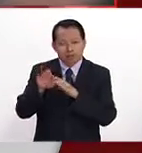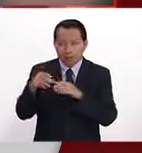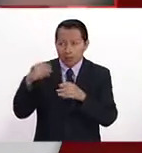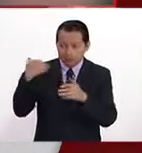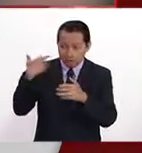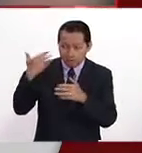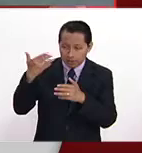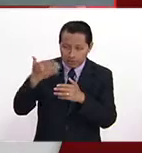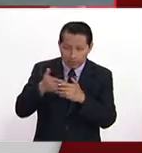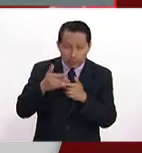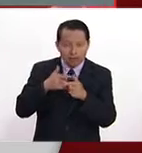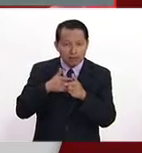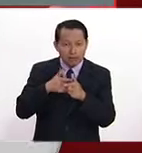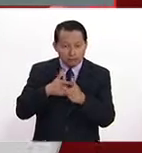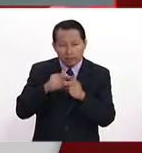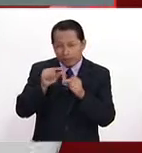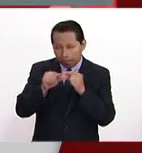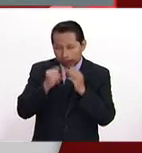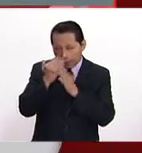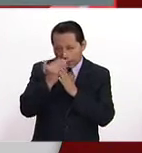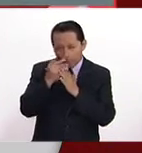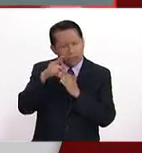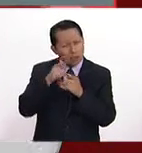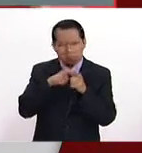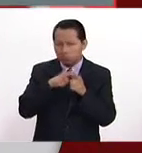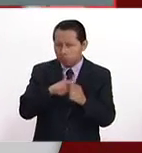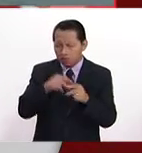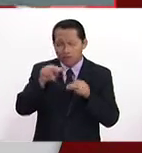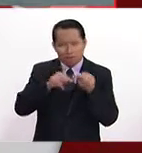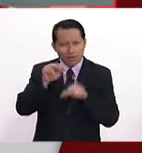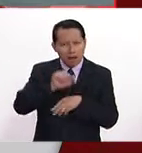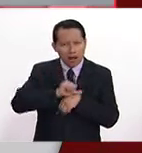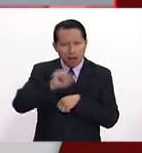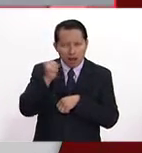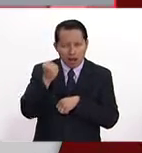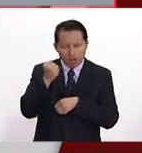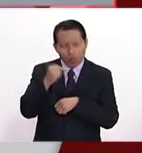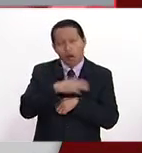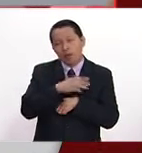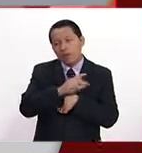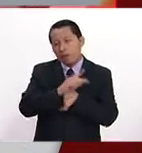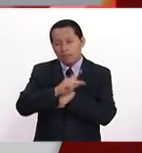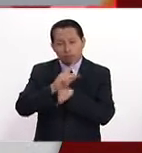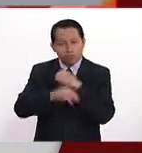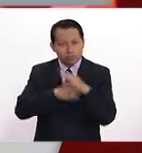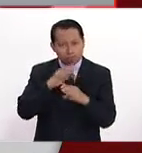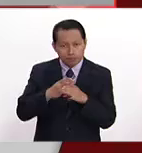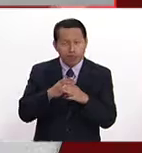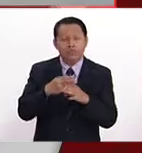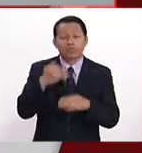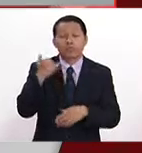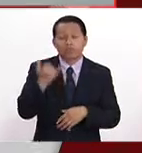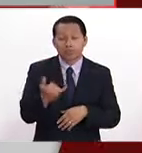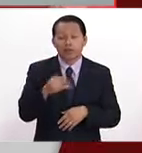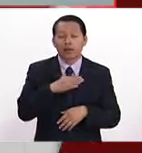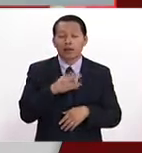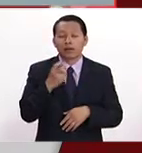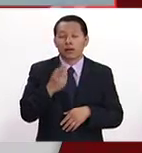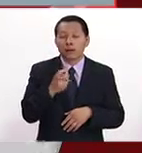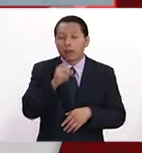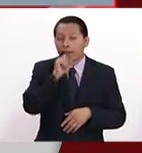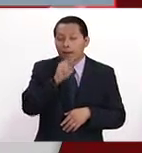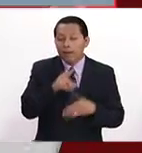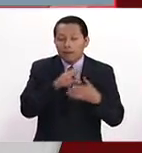sido sostenido, ha disminuido, pero sigue siendo a niveles muy altos en comparación con muchos países del mundo. Y eso